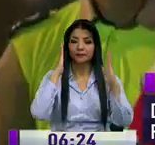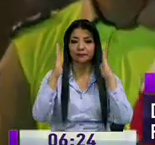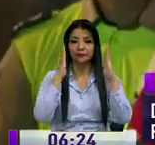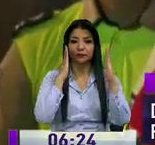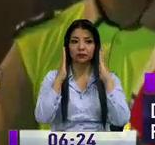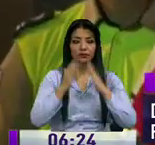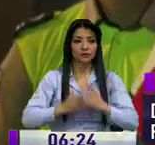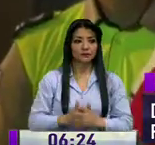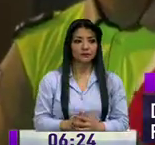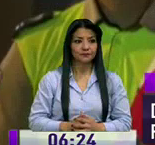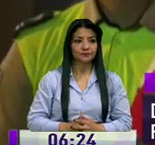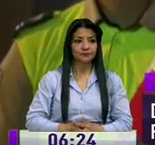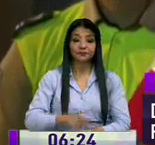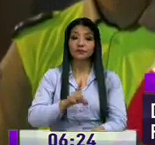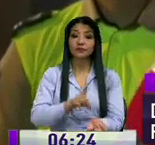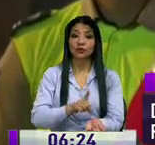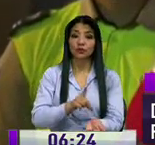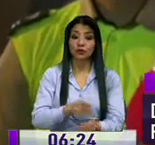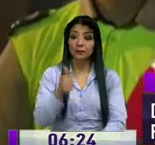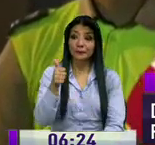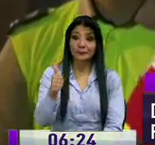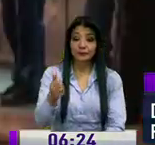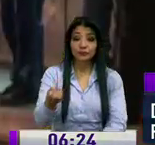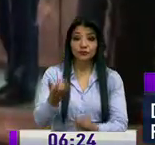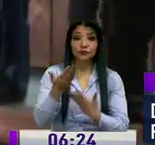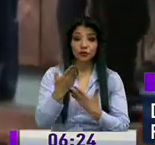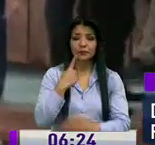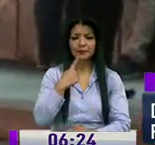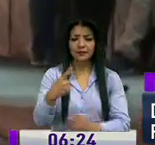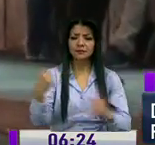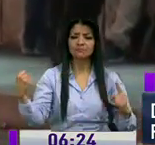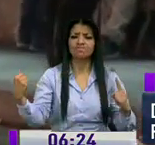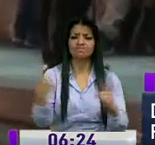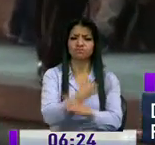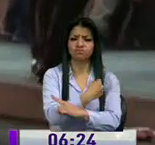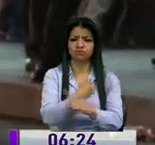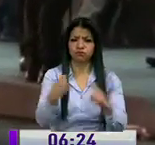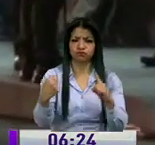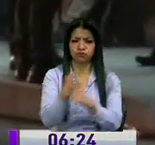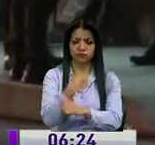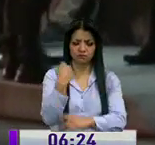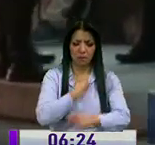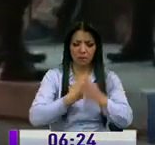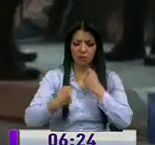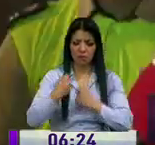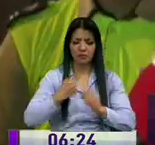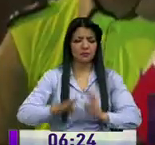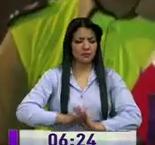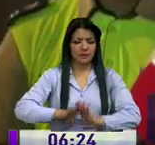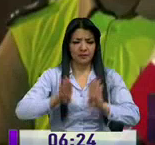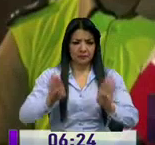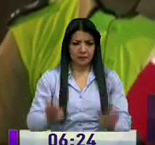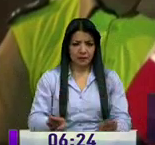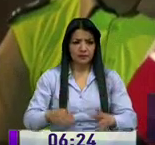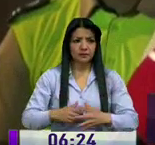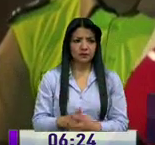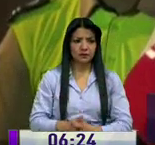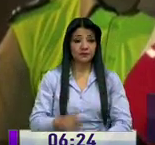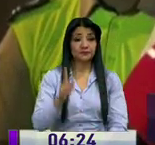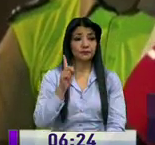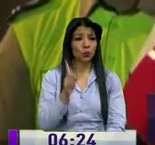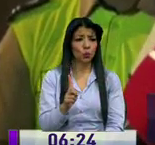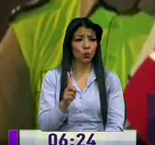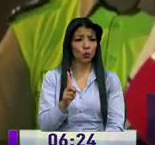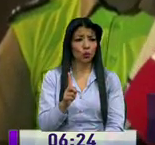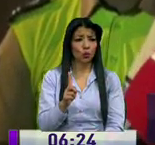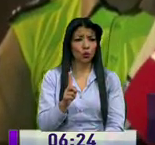los galenos, con los médicos, me manifiestan que solamente son contusiones que ellos tienen, y lo más grave que sería es que les da al uno la...